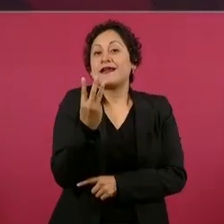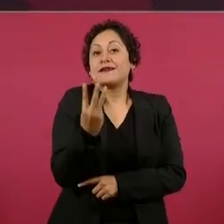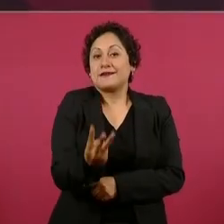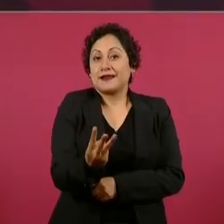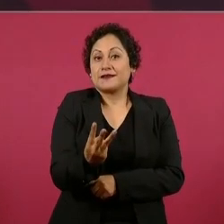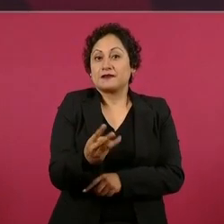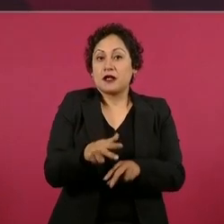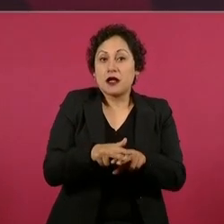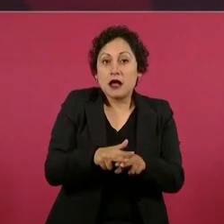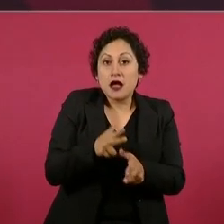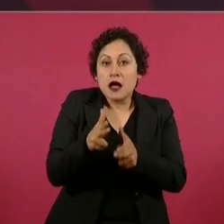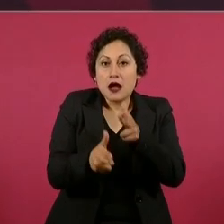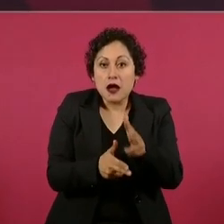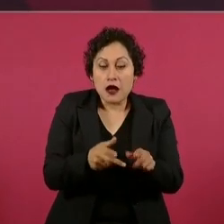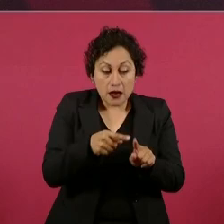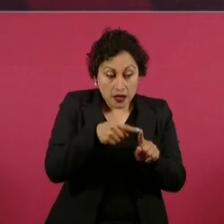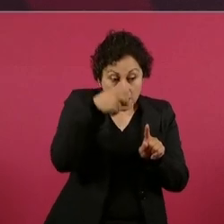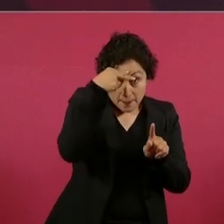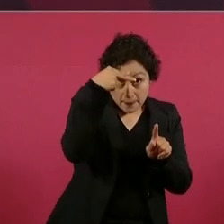1873 de México a Veracruz